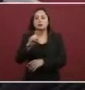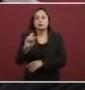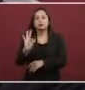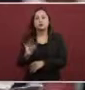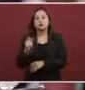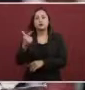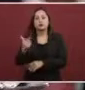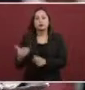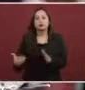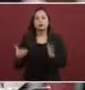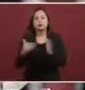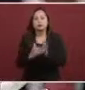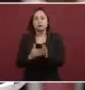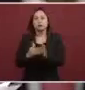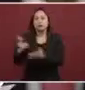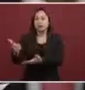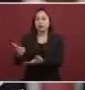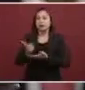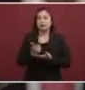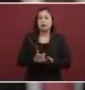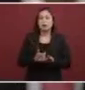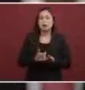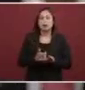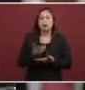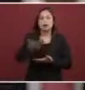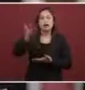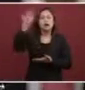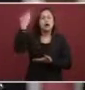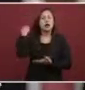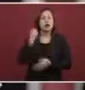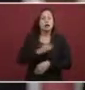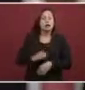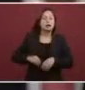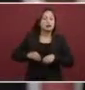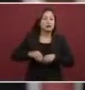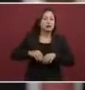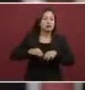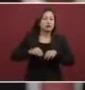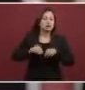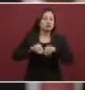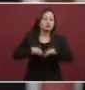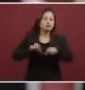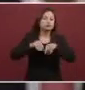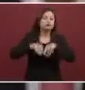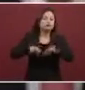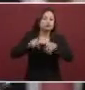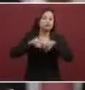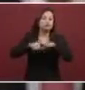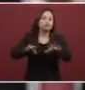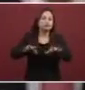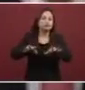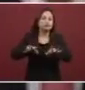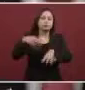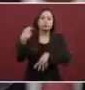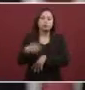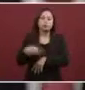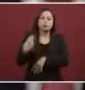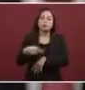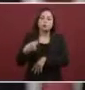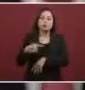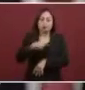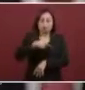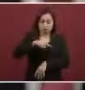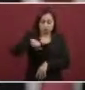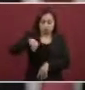2,147,000 pesos es por concepto de una campaña denominada, muy bonita campaña, se lo puedo asegurar, Somos lo que comemos, que